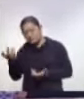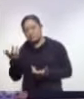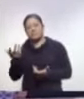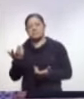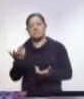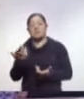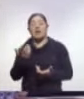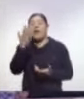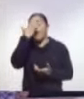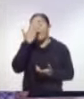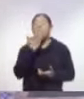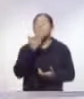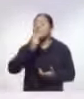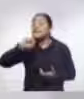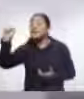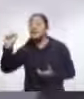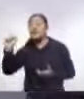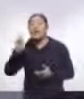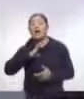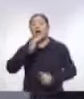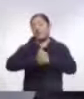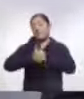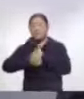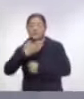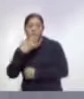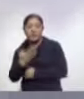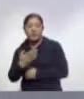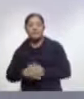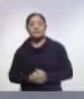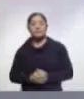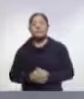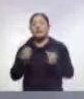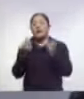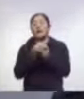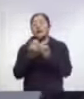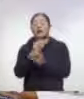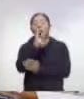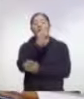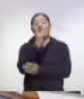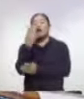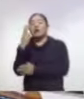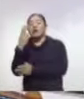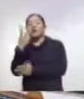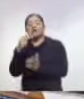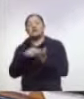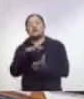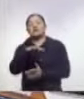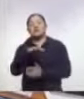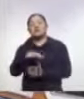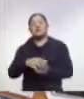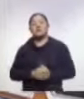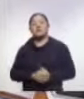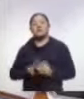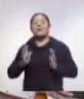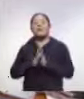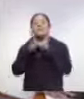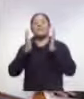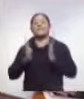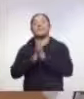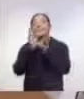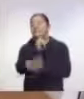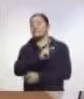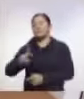actualizan competencias. Las capacitaciones fueron impartidas en octubre y noviembre de 2019 y los participantes